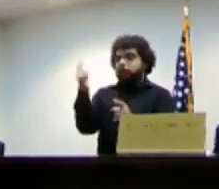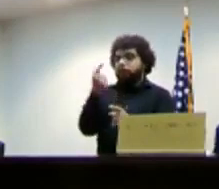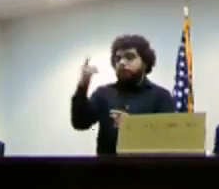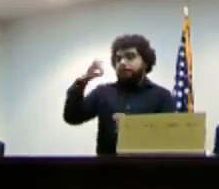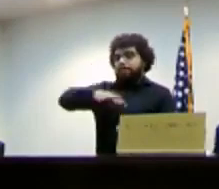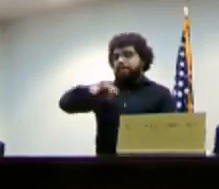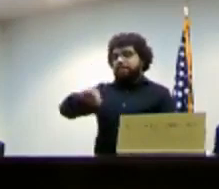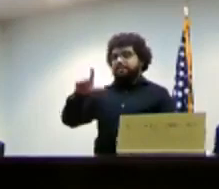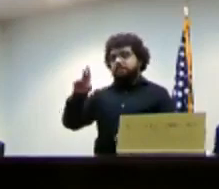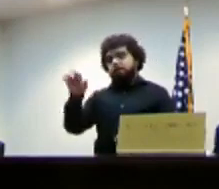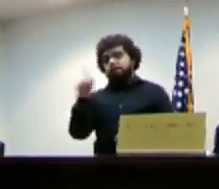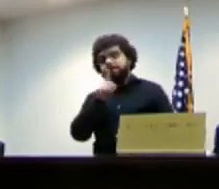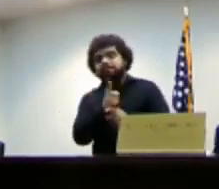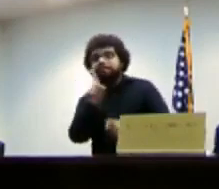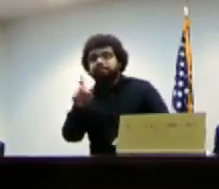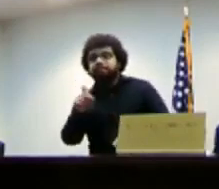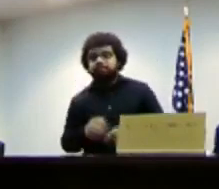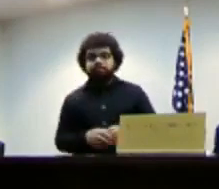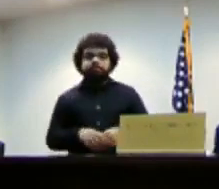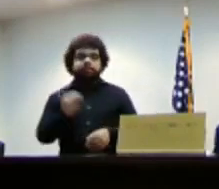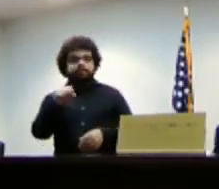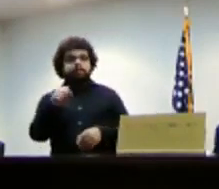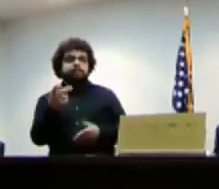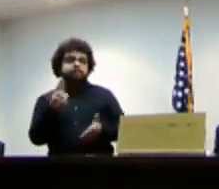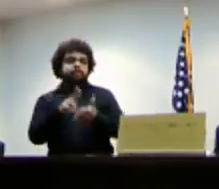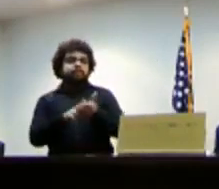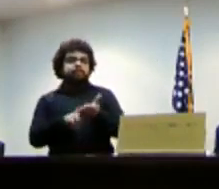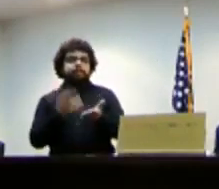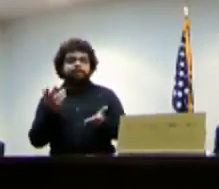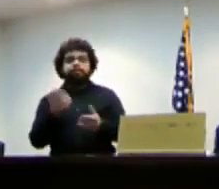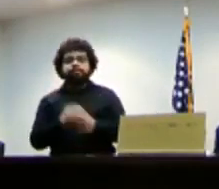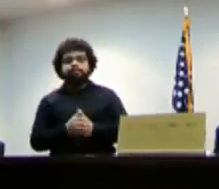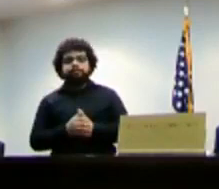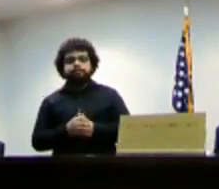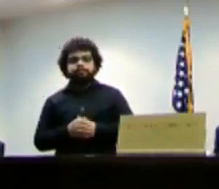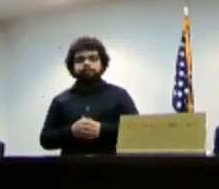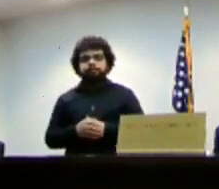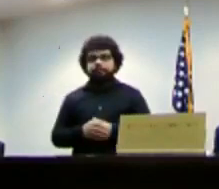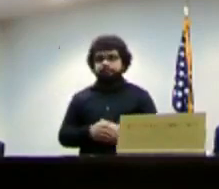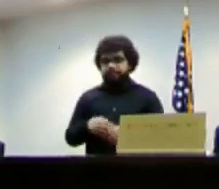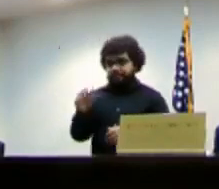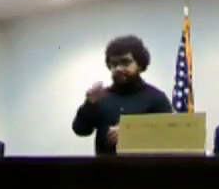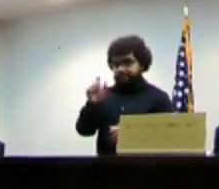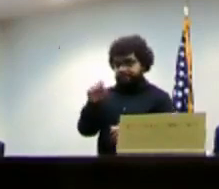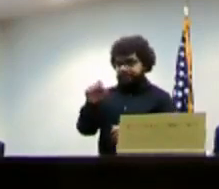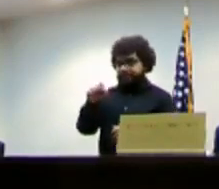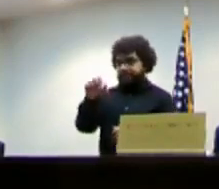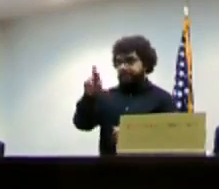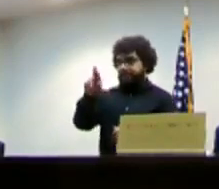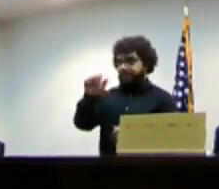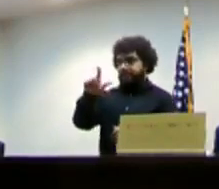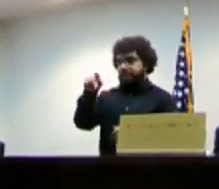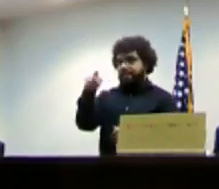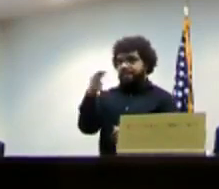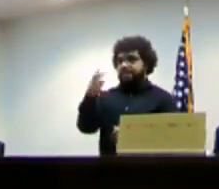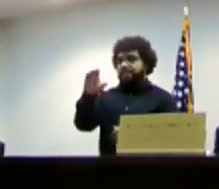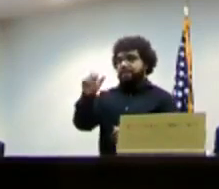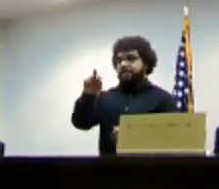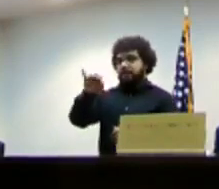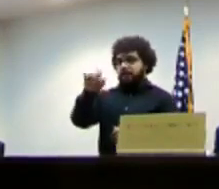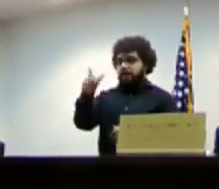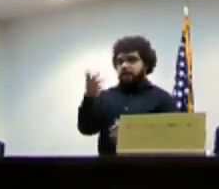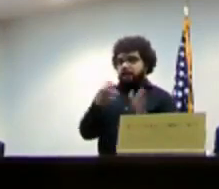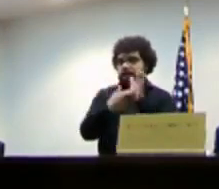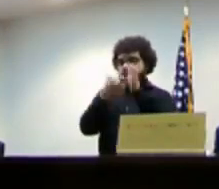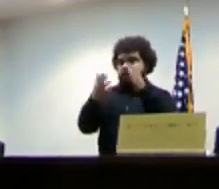Está firmado por la autoridad de energía eléctrica. Seguro. Y lo firmó y el ingeniero Ralph Craig estuvo ahí representando a la autoridad, ¿correcto, ingeniero?